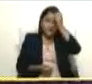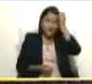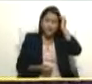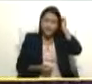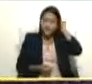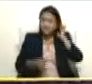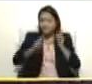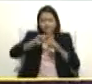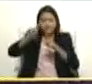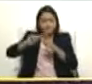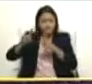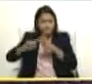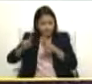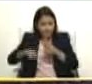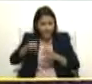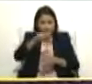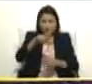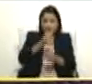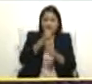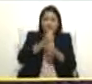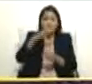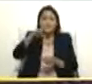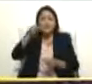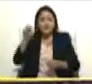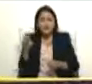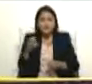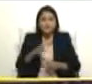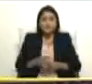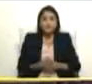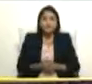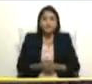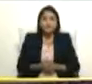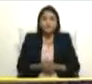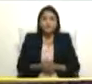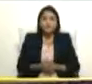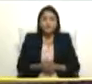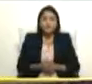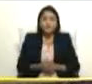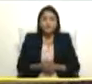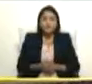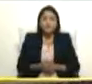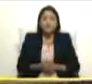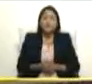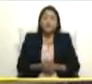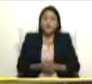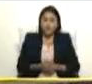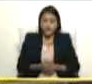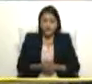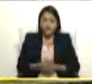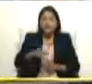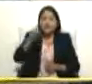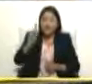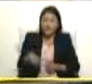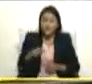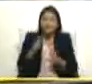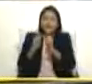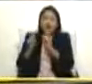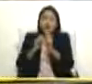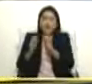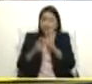y personal del Consejo Nacional Electoral, representante de los medios de